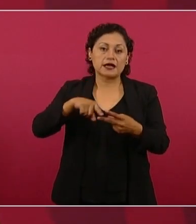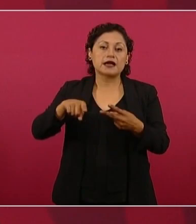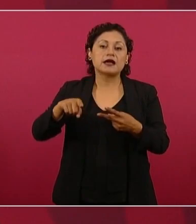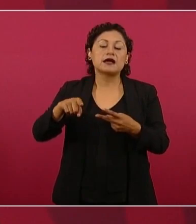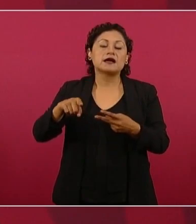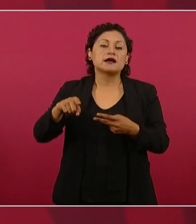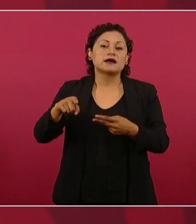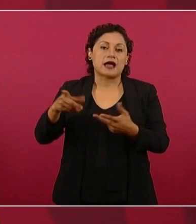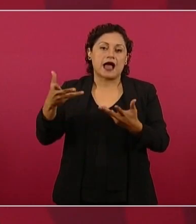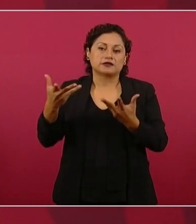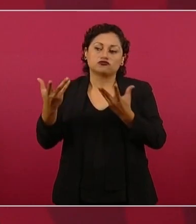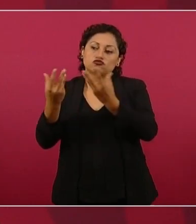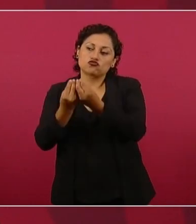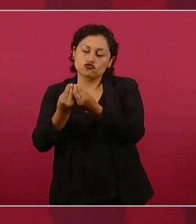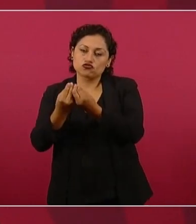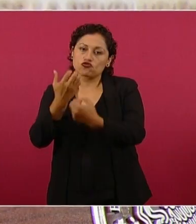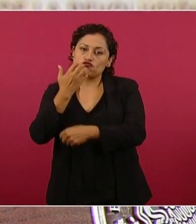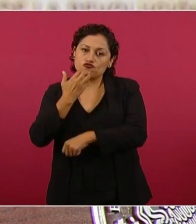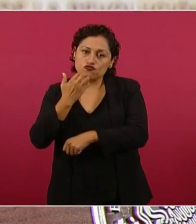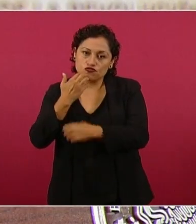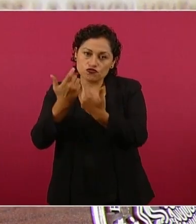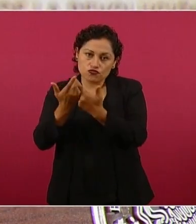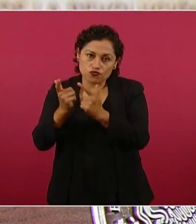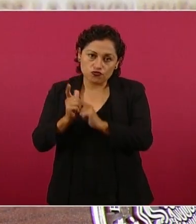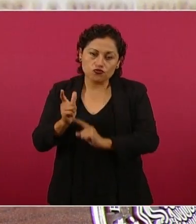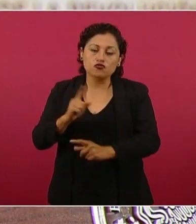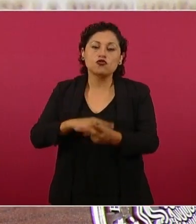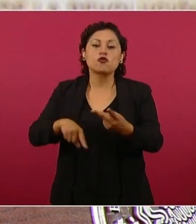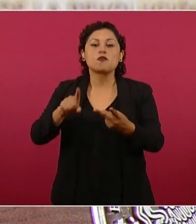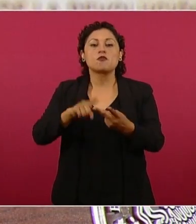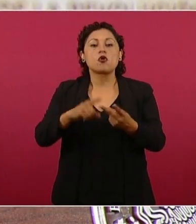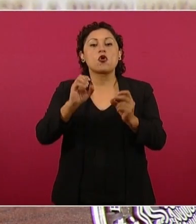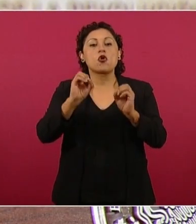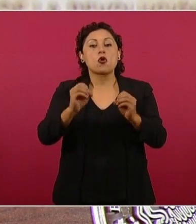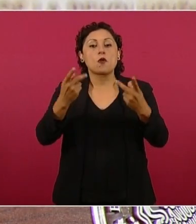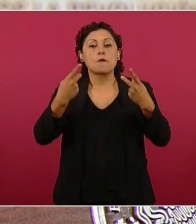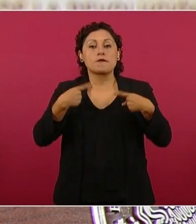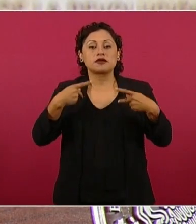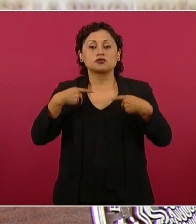de la comunidad judía, con los refugiados españoles,